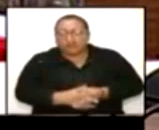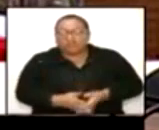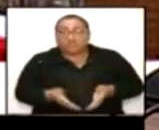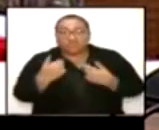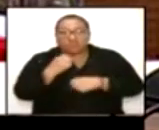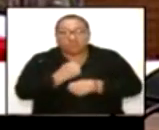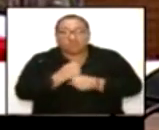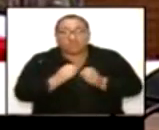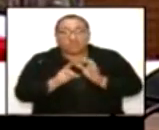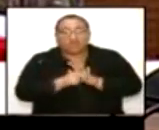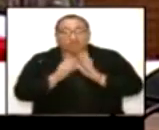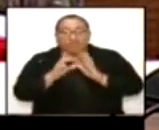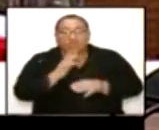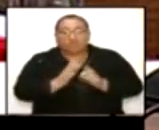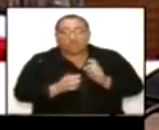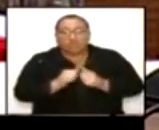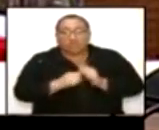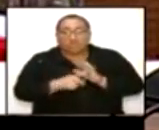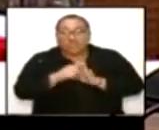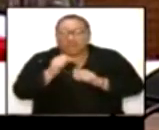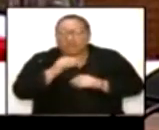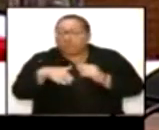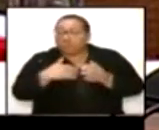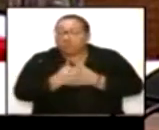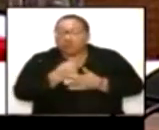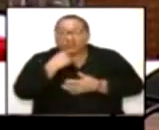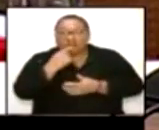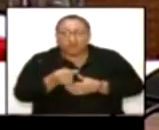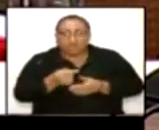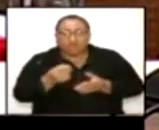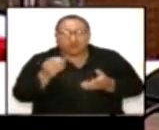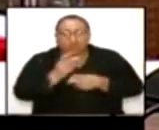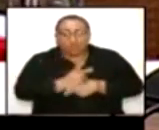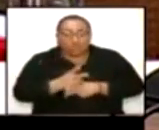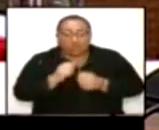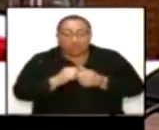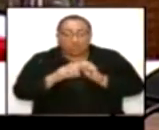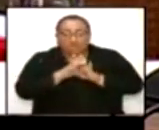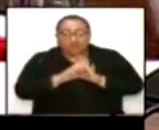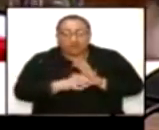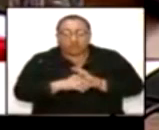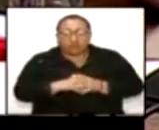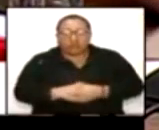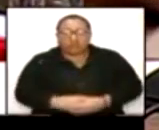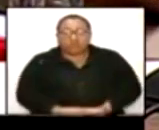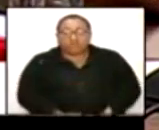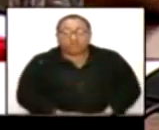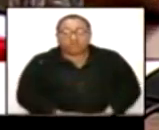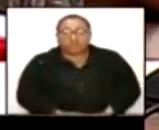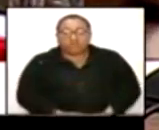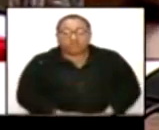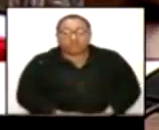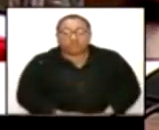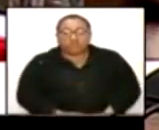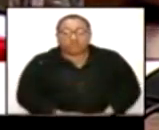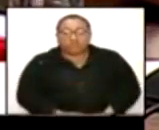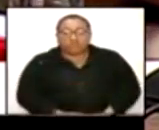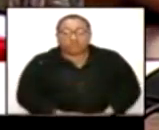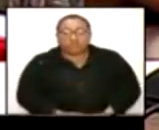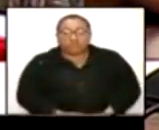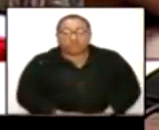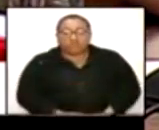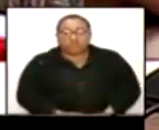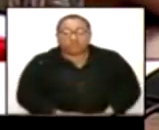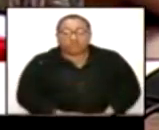Venimos a legislar y a defender a los ciudadanos en sus derechos, los derechos que están consagrados en la Constitución y que están consagrados por principios fundamentales. Eso es